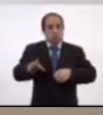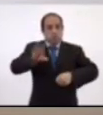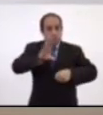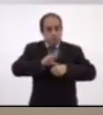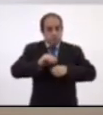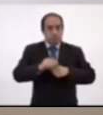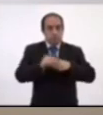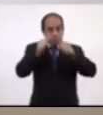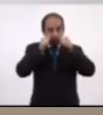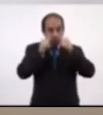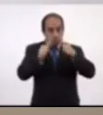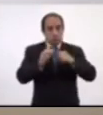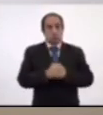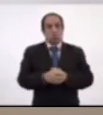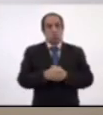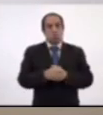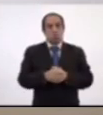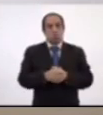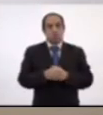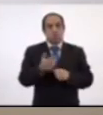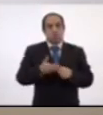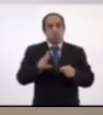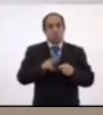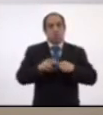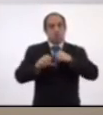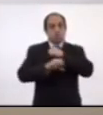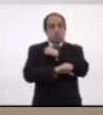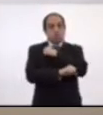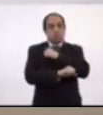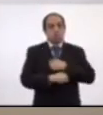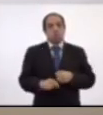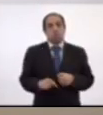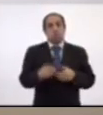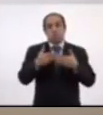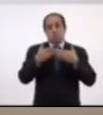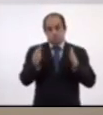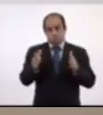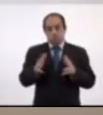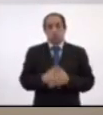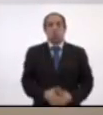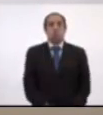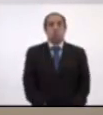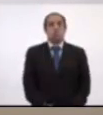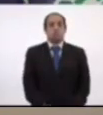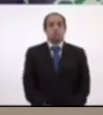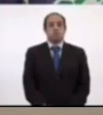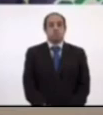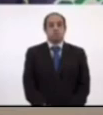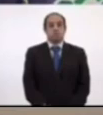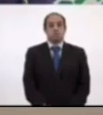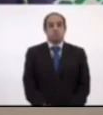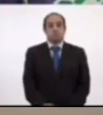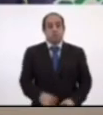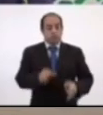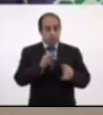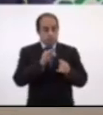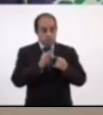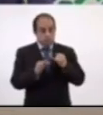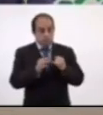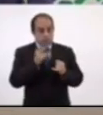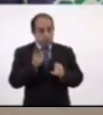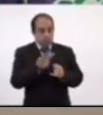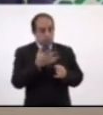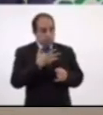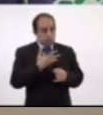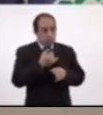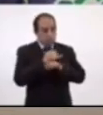permitir atender el hospital de Coajimalpa en el momento que aperture. Muchas gracias. Y por último, preguntarle si ya tiene